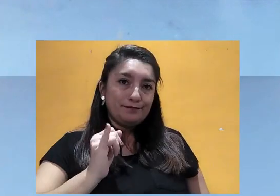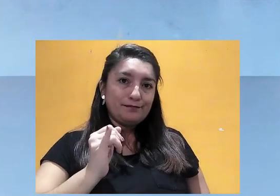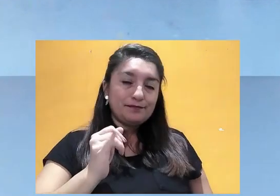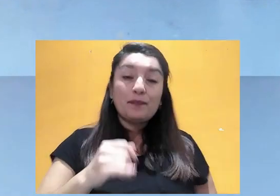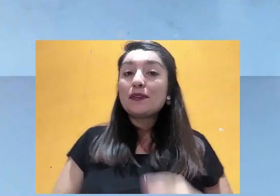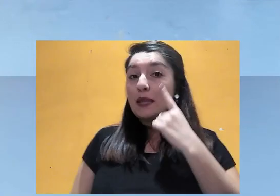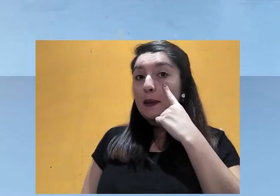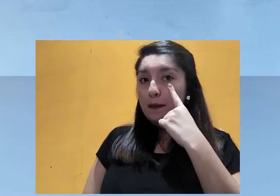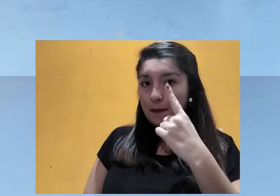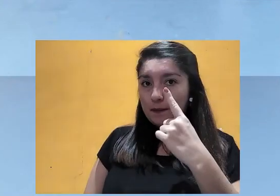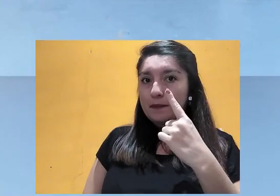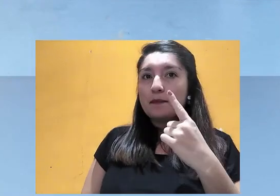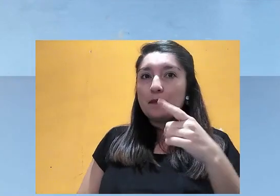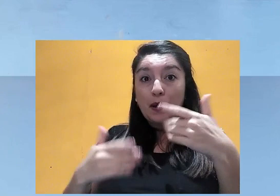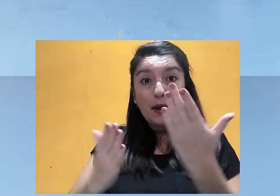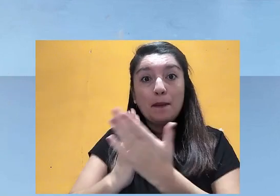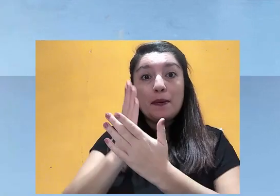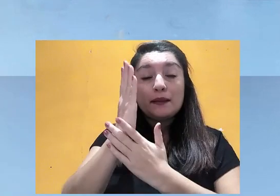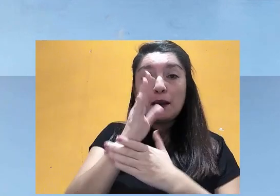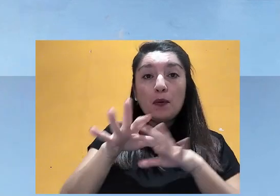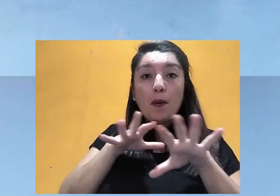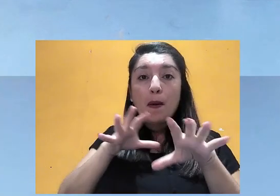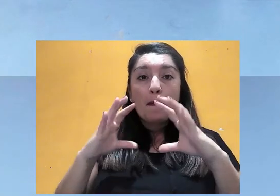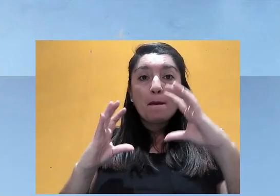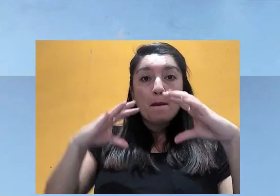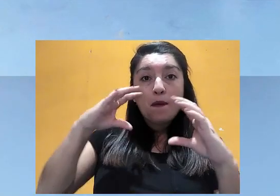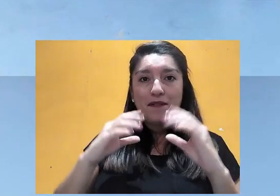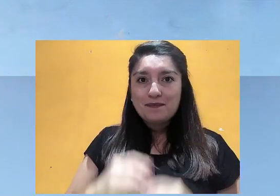Uh-huh. Y miren, la vamos a empezar a mover.